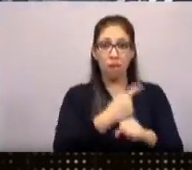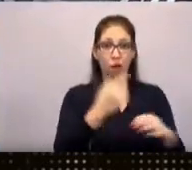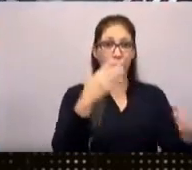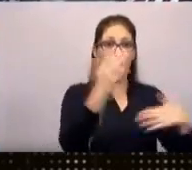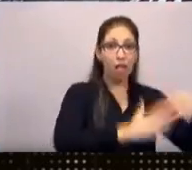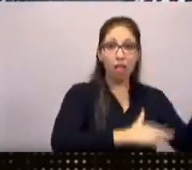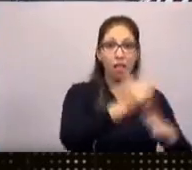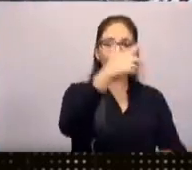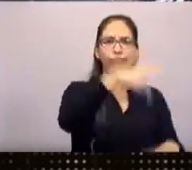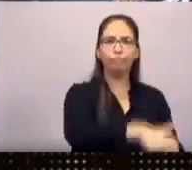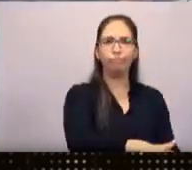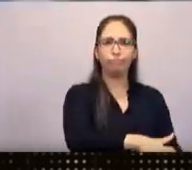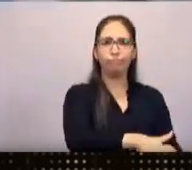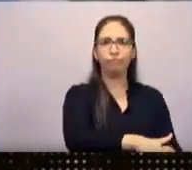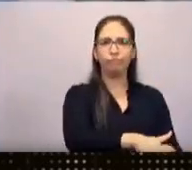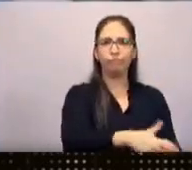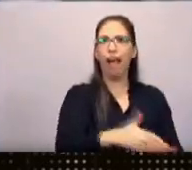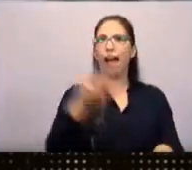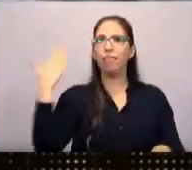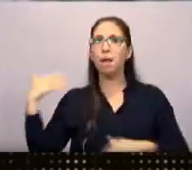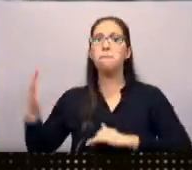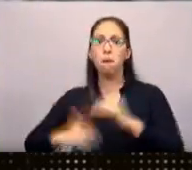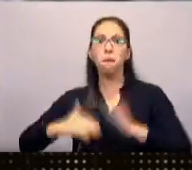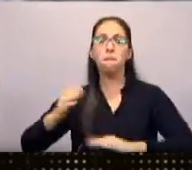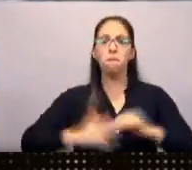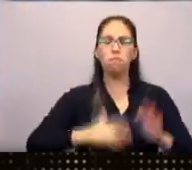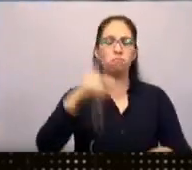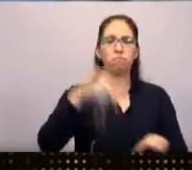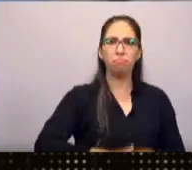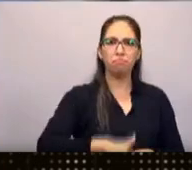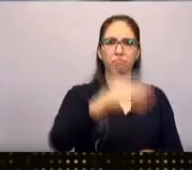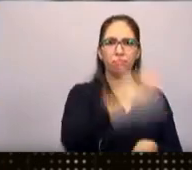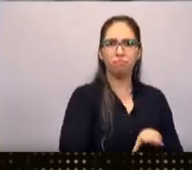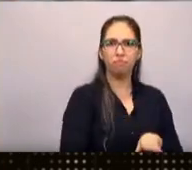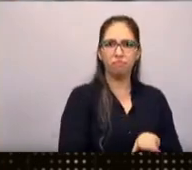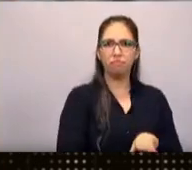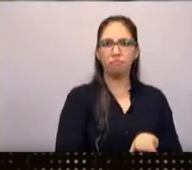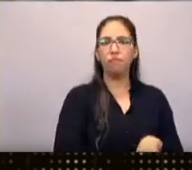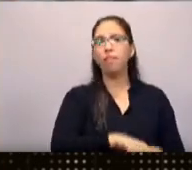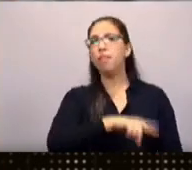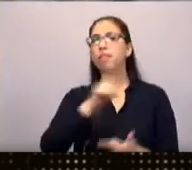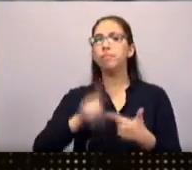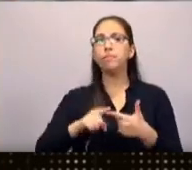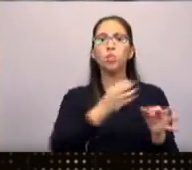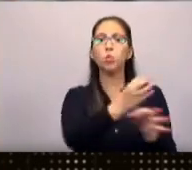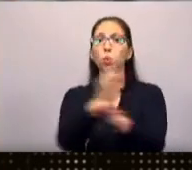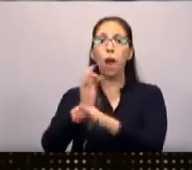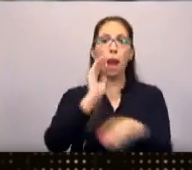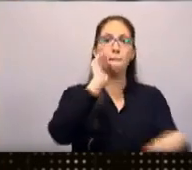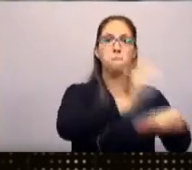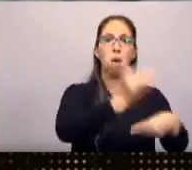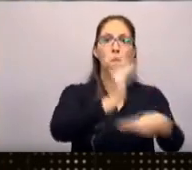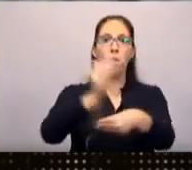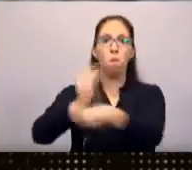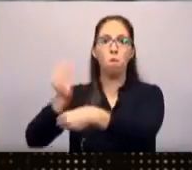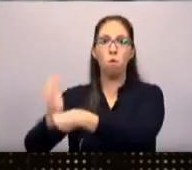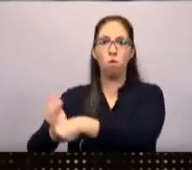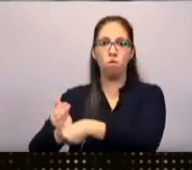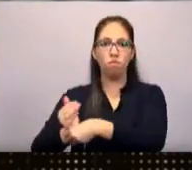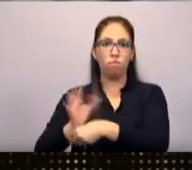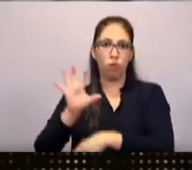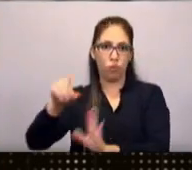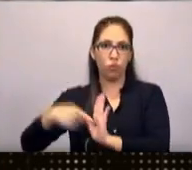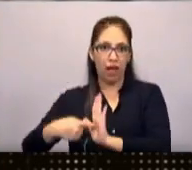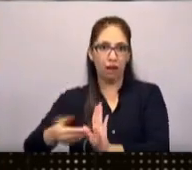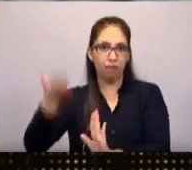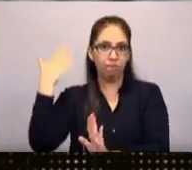obra que venía de la etapa anterior escuelas en la provincia de Buenos Aires Yo hasta ese